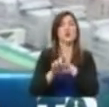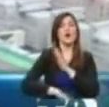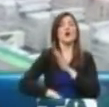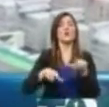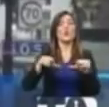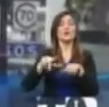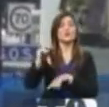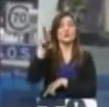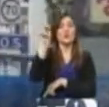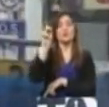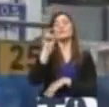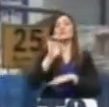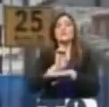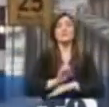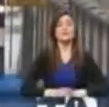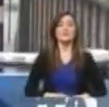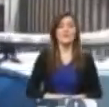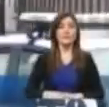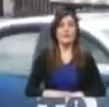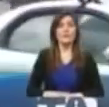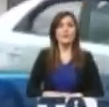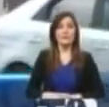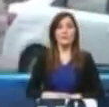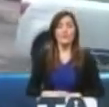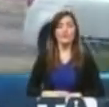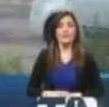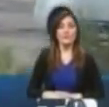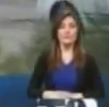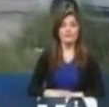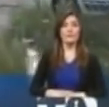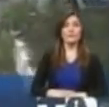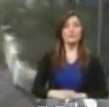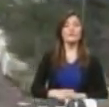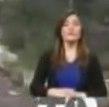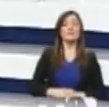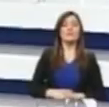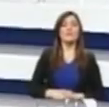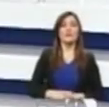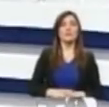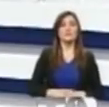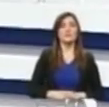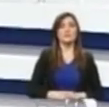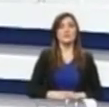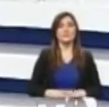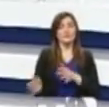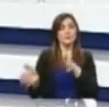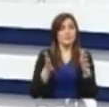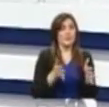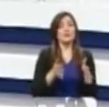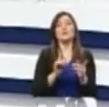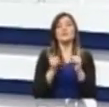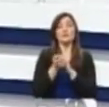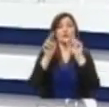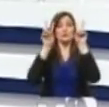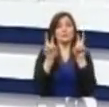del país. Desde Ibarra, David Vizcaíno Haro, 24 horas. Cambiamos de ámbito